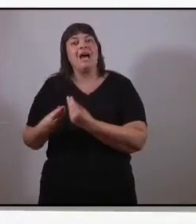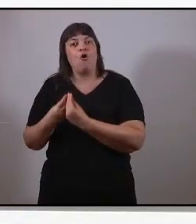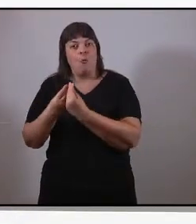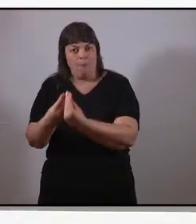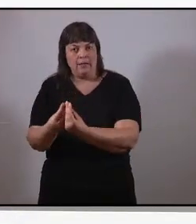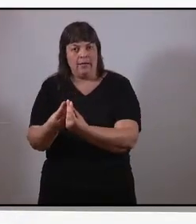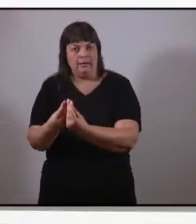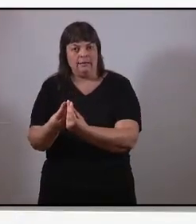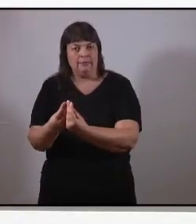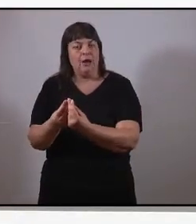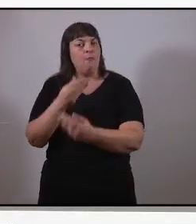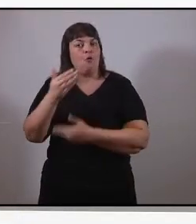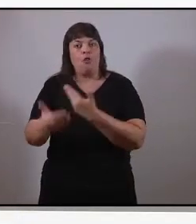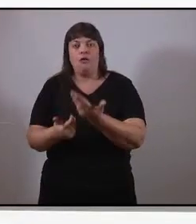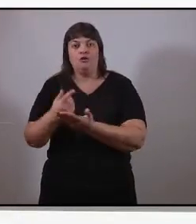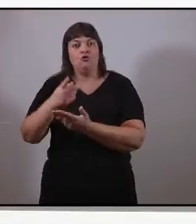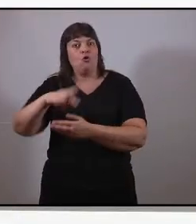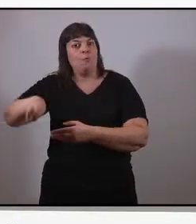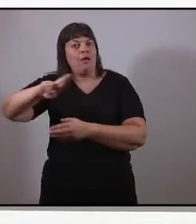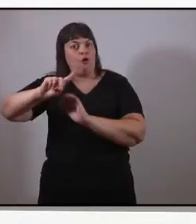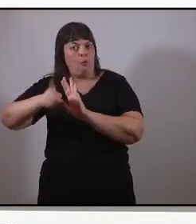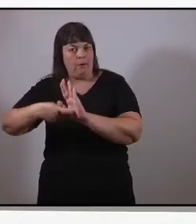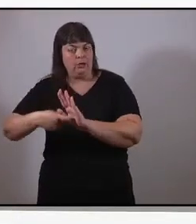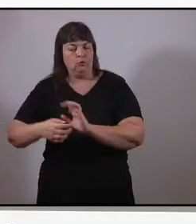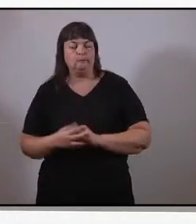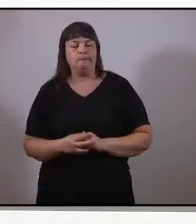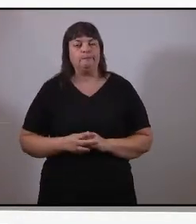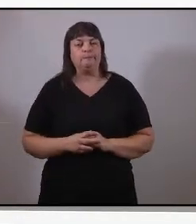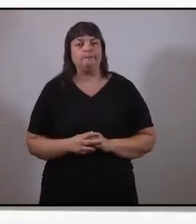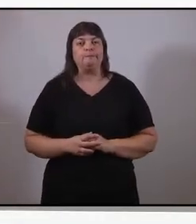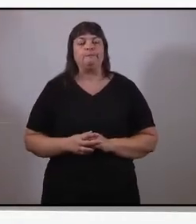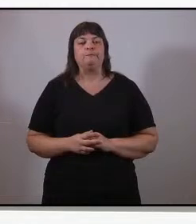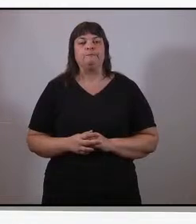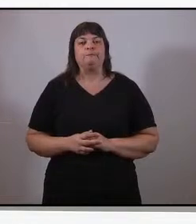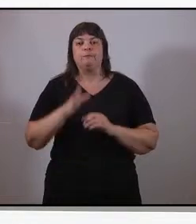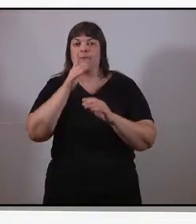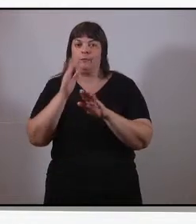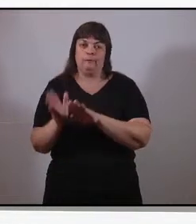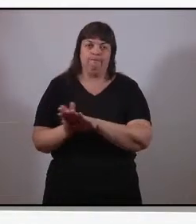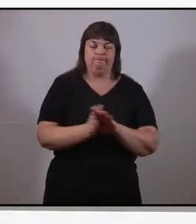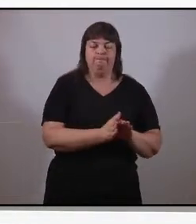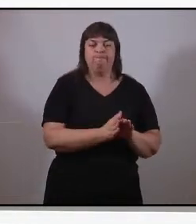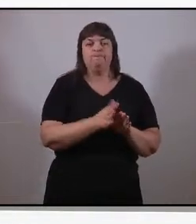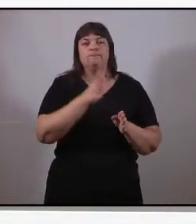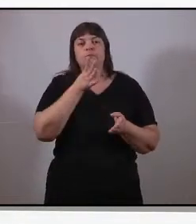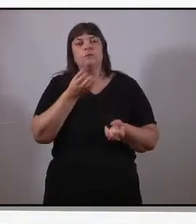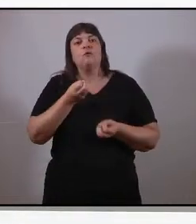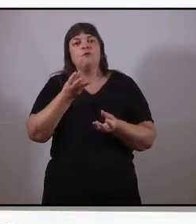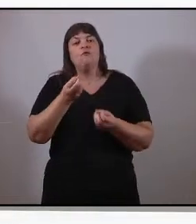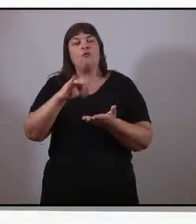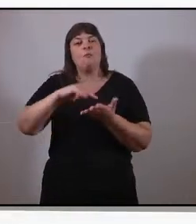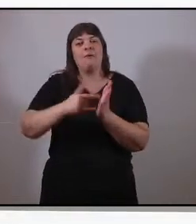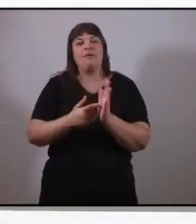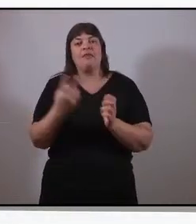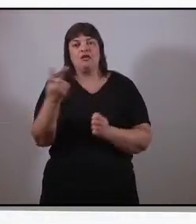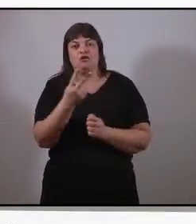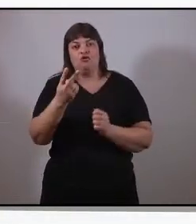durante todo su proceso de recuperación. Paso ahora a informarles de dos medidas